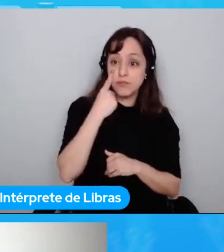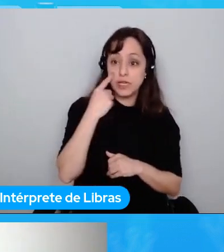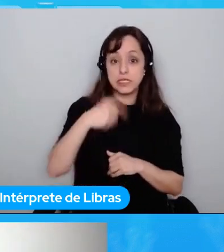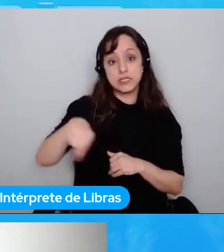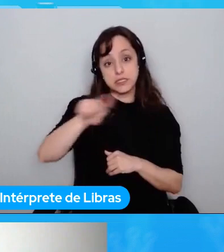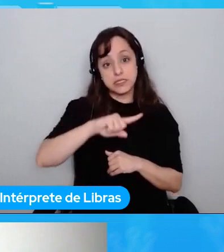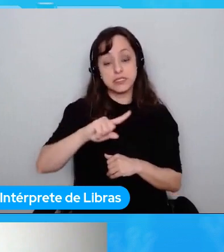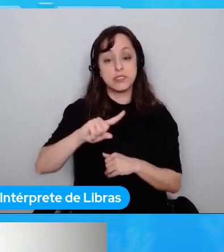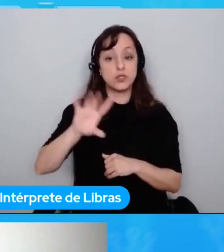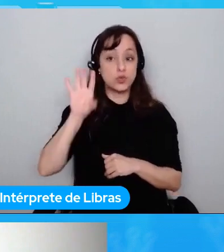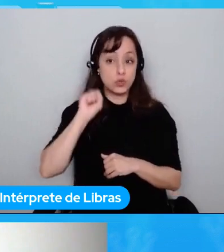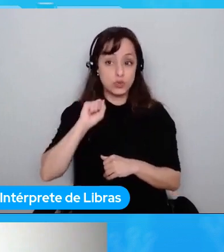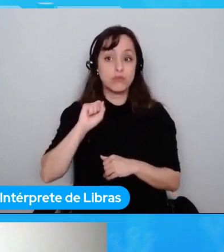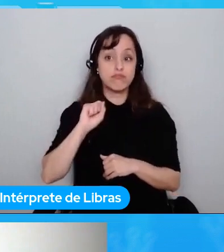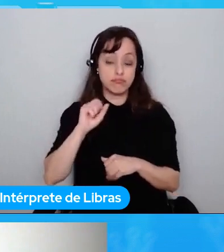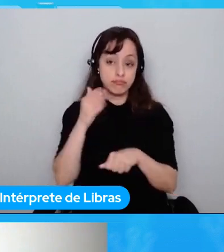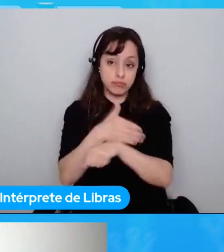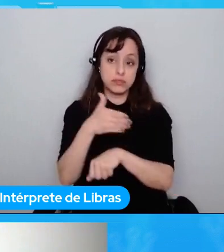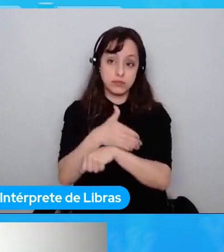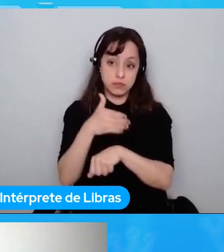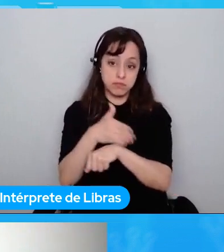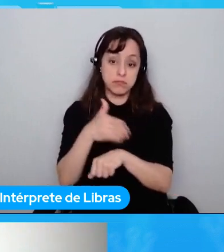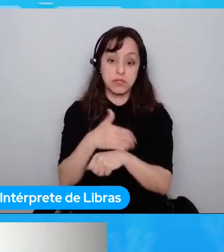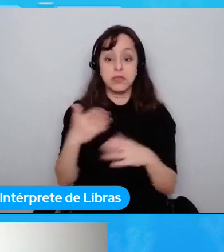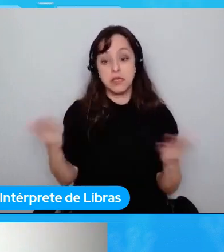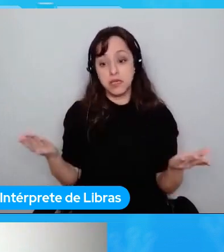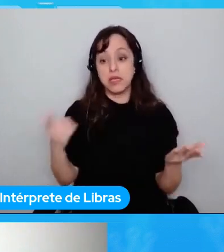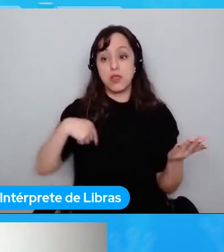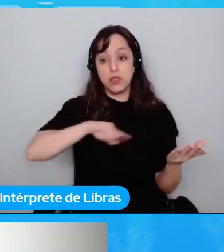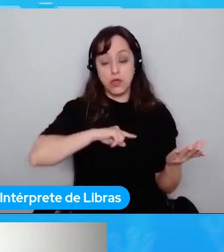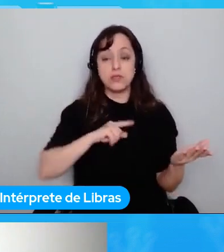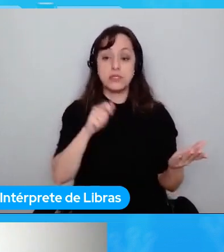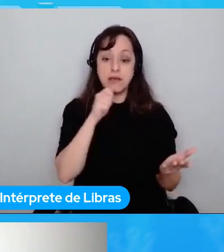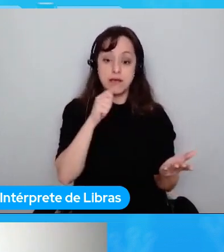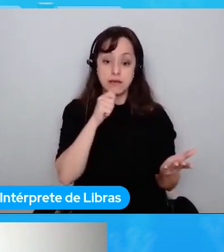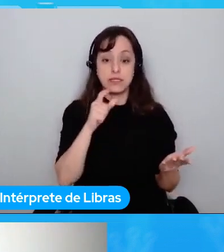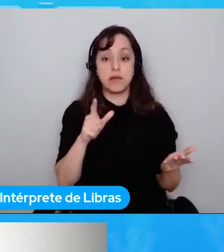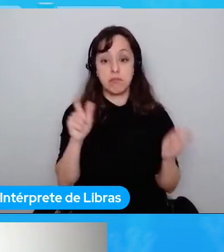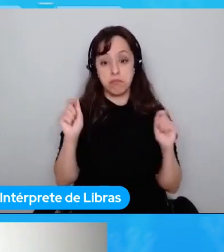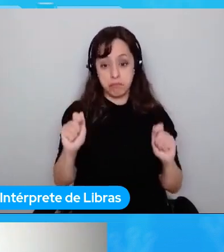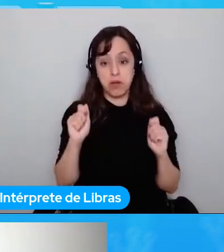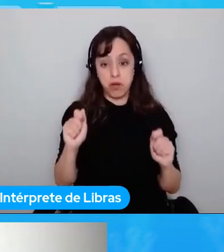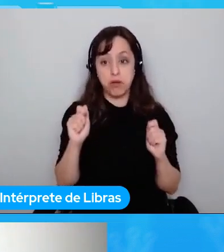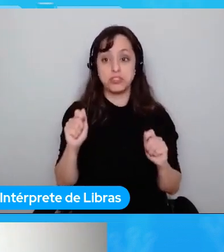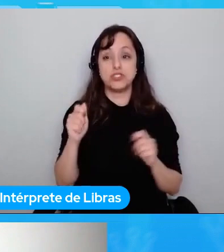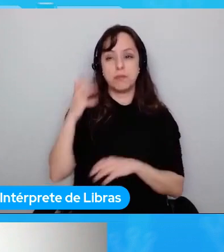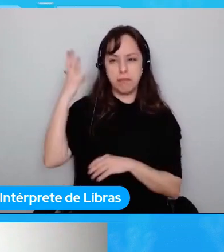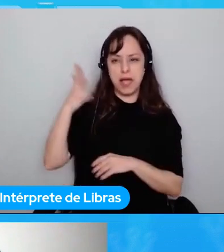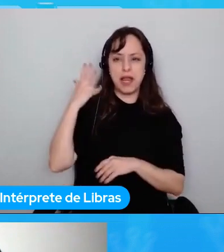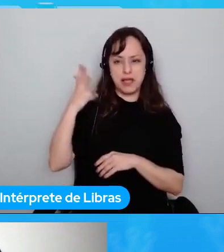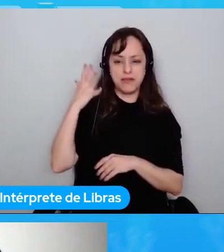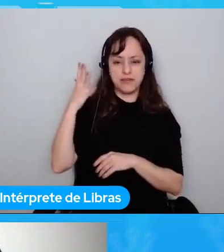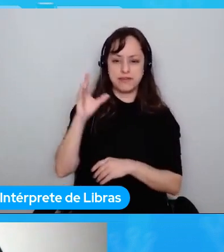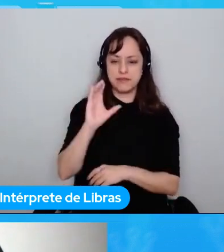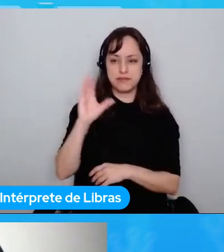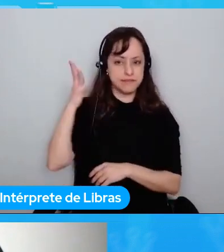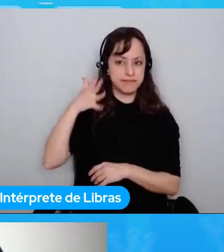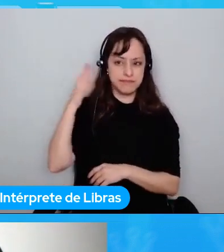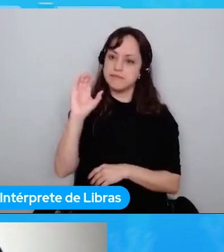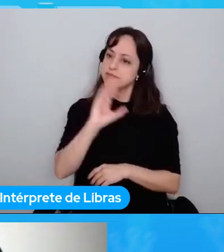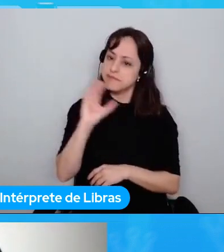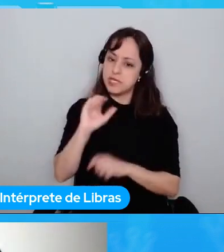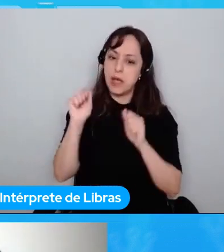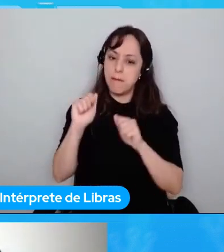escuchándonos, los participantes, a que aún tenemos inscripciones para las charlas relámpago y pueden inscribirse a través de